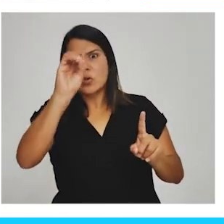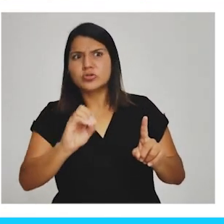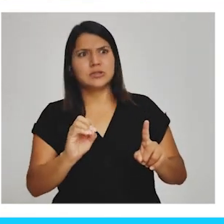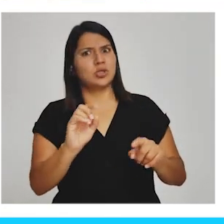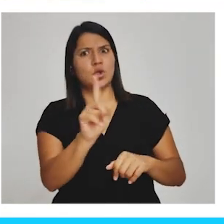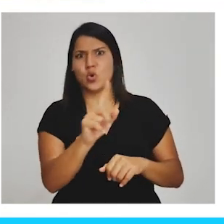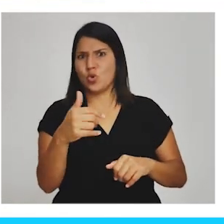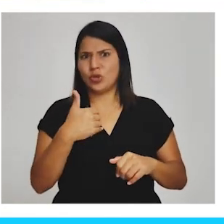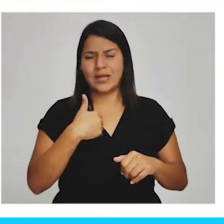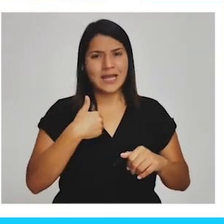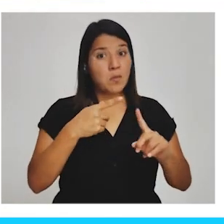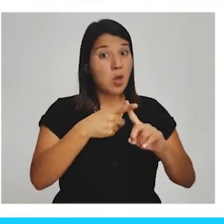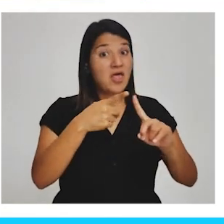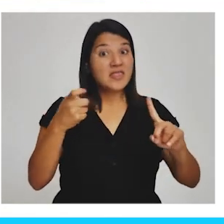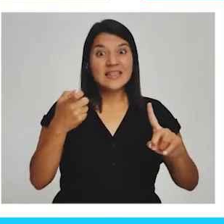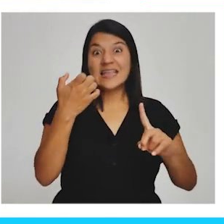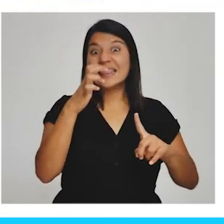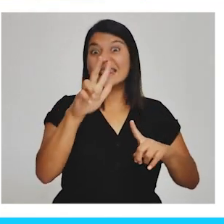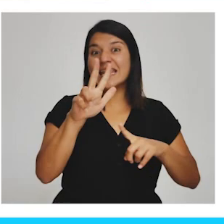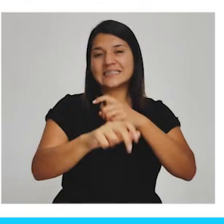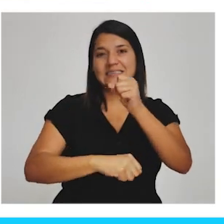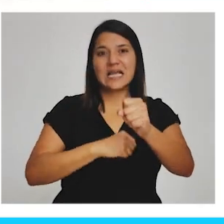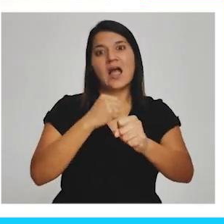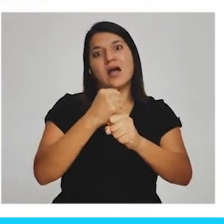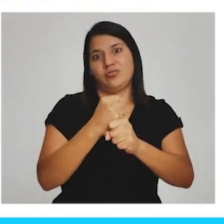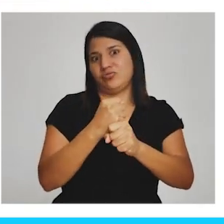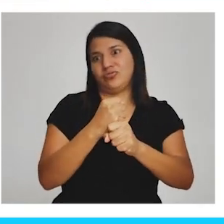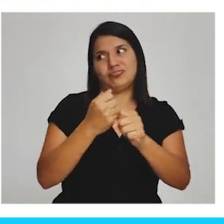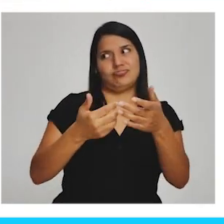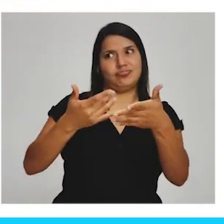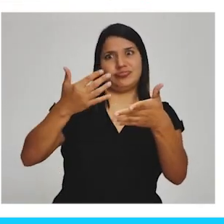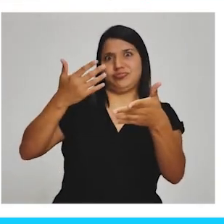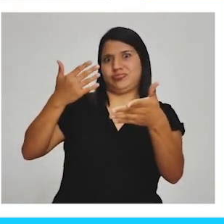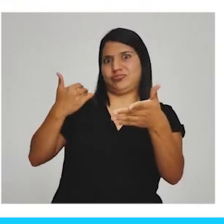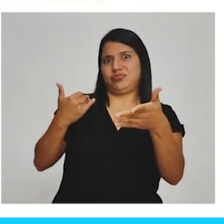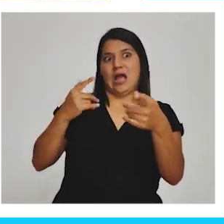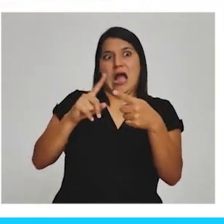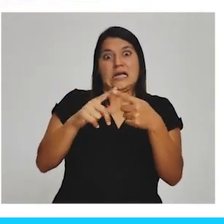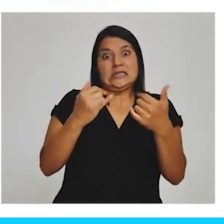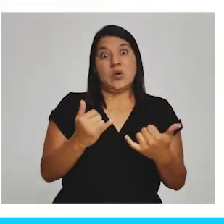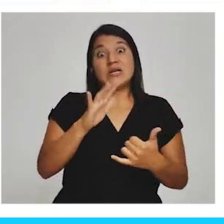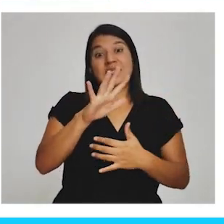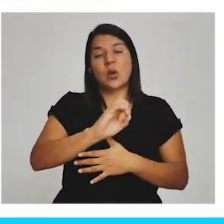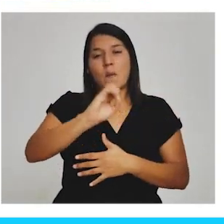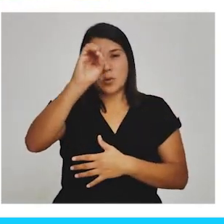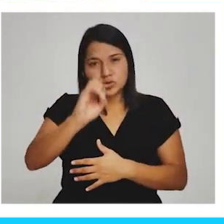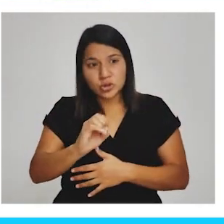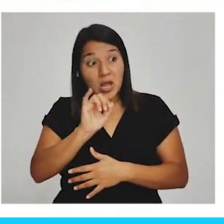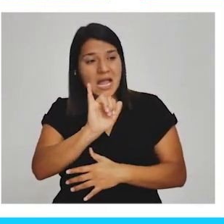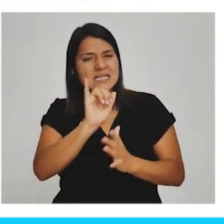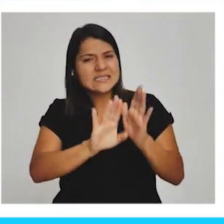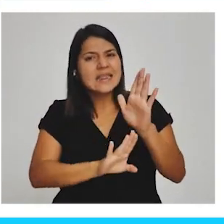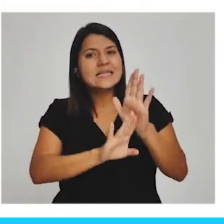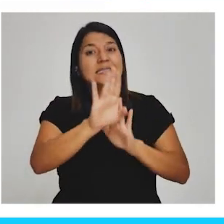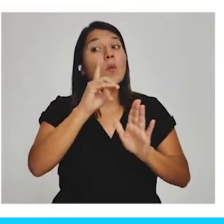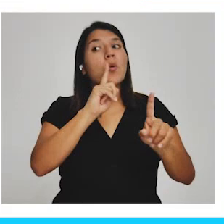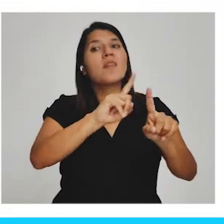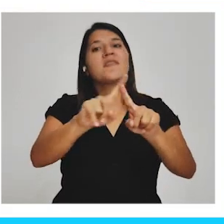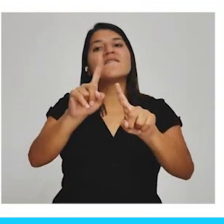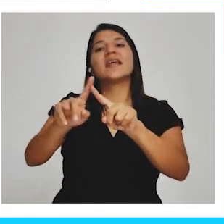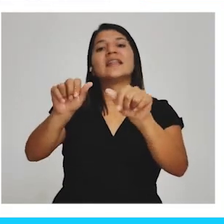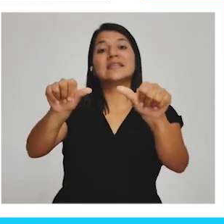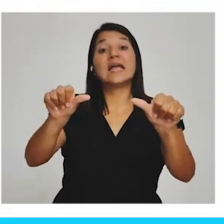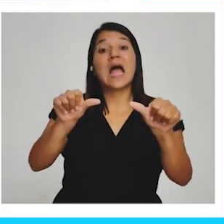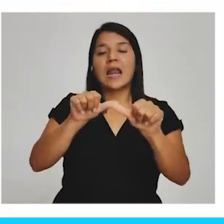13 años. Además, es un crecimiento que proviene de distintos sectores de la economía. Porque,